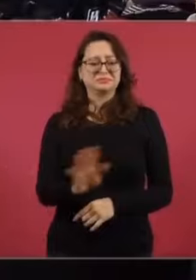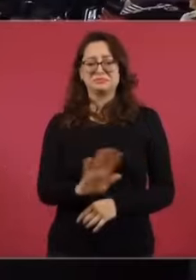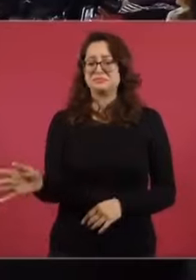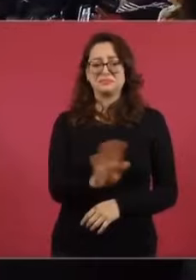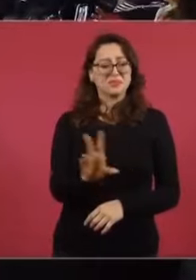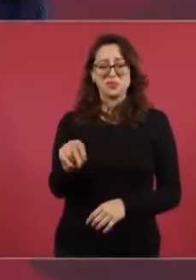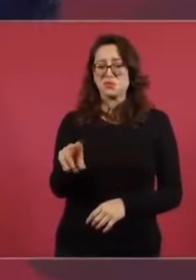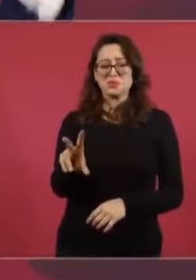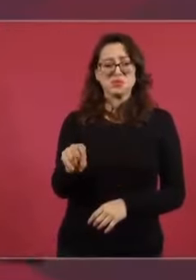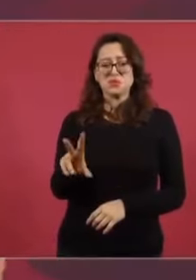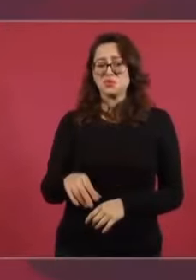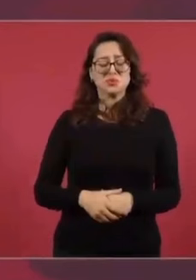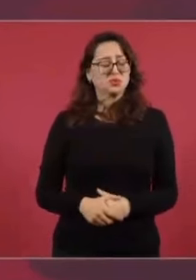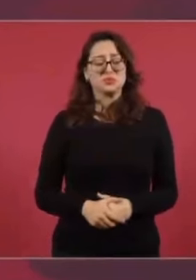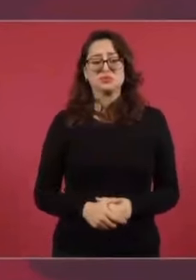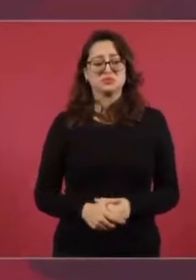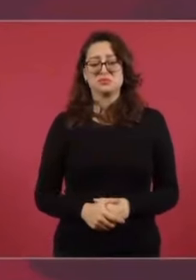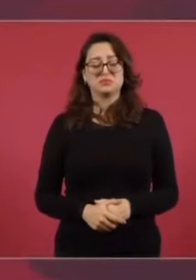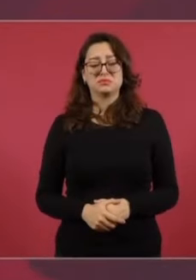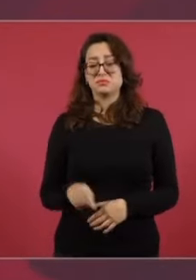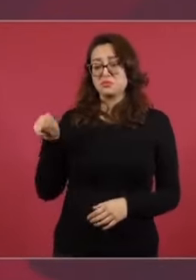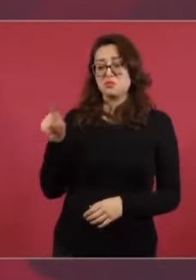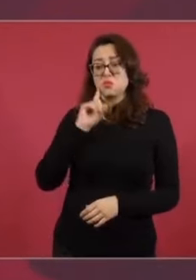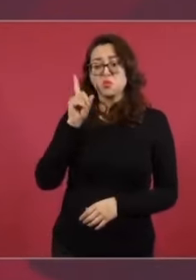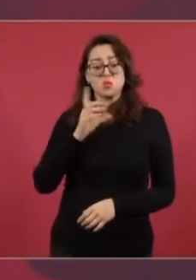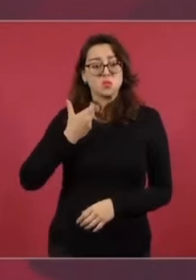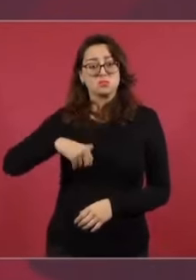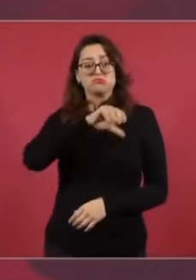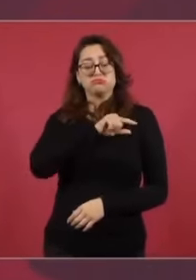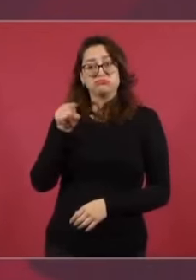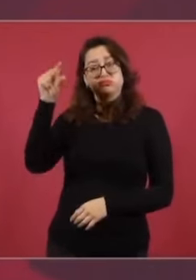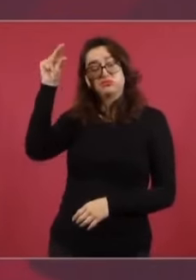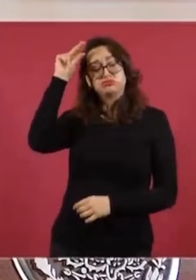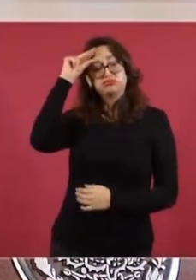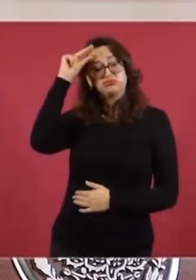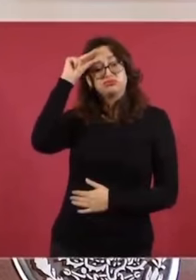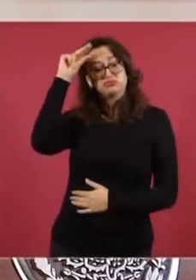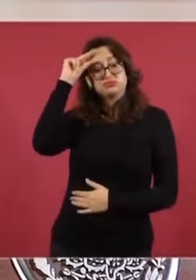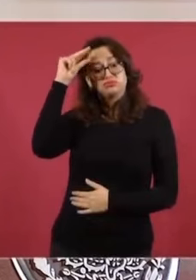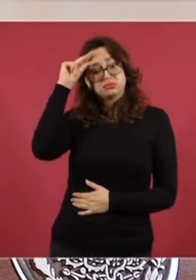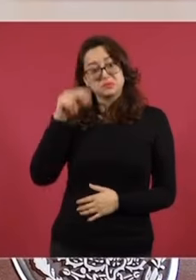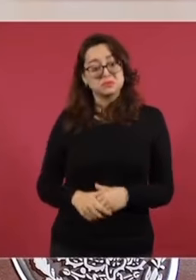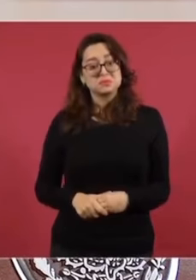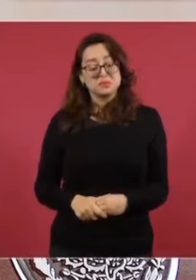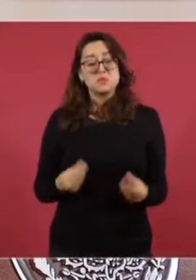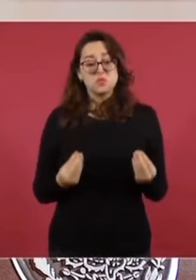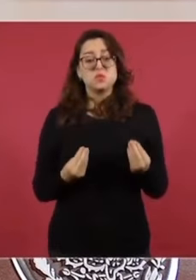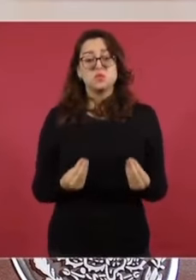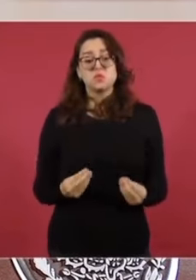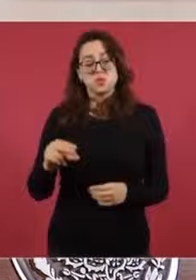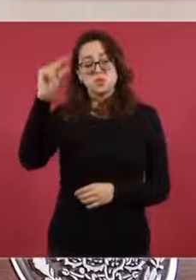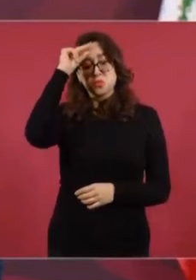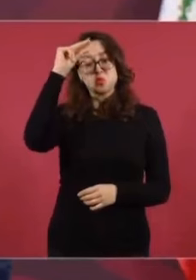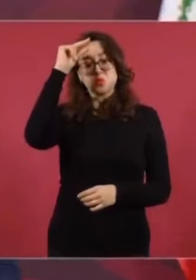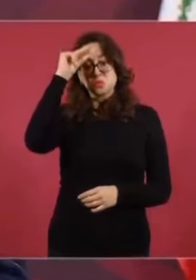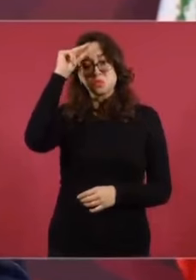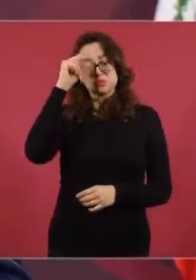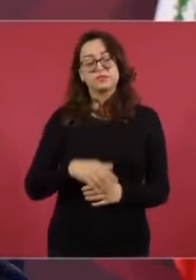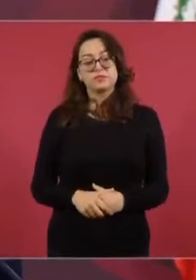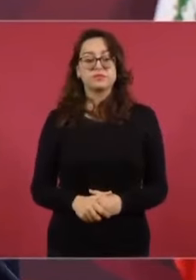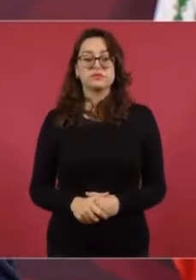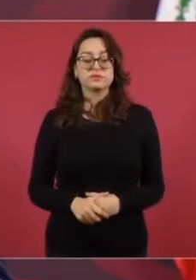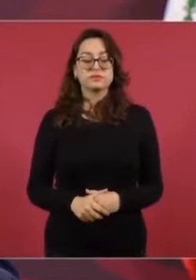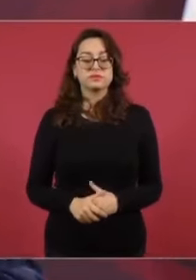pertenezco. Claudia es muy inteligente, mucho, muy inteligente. No lo